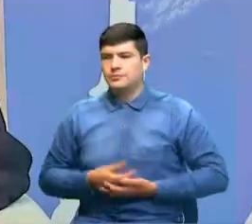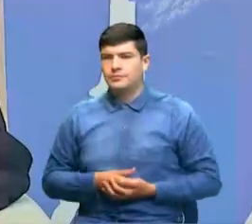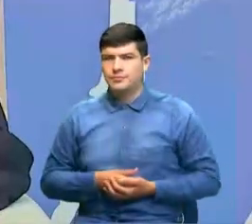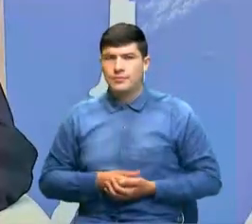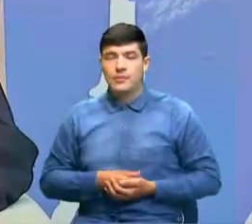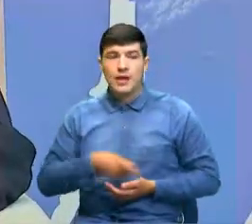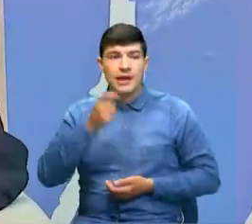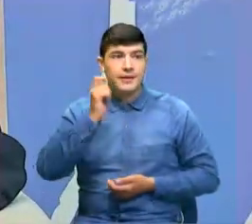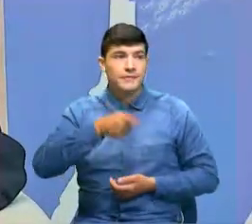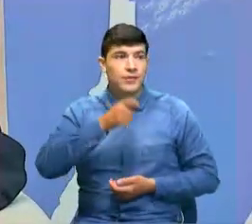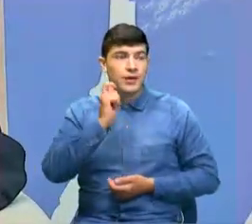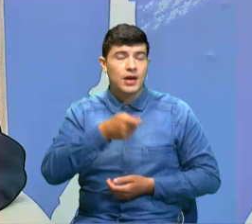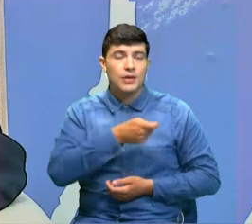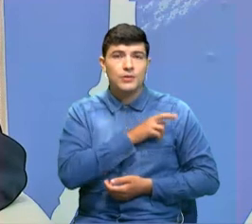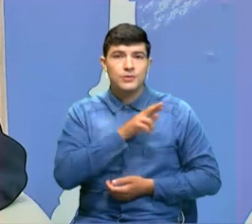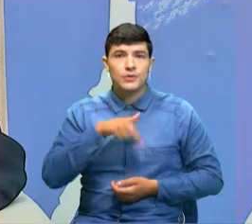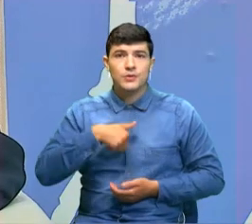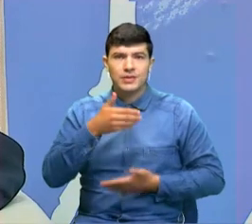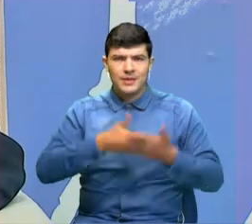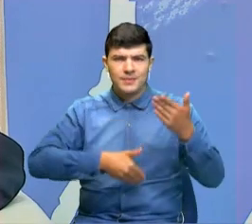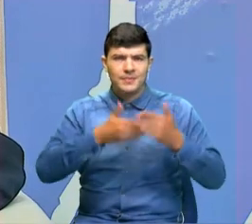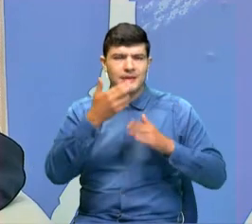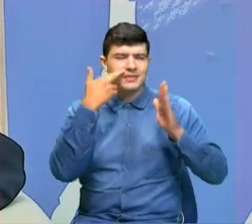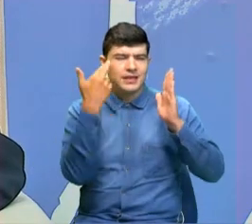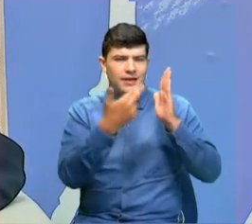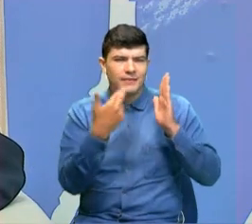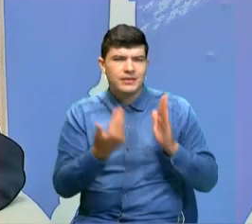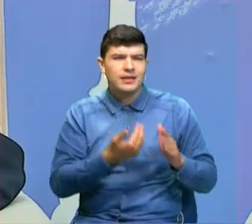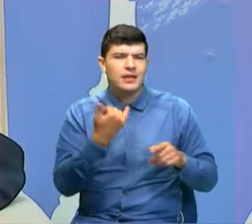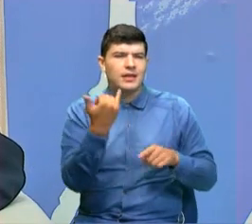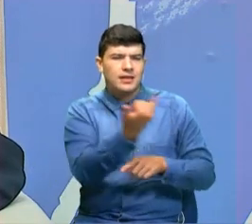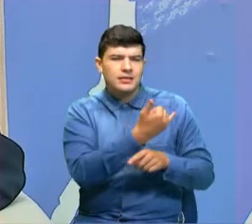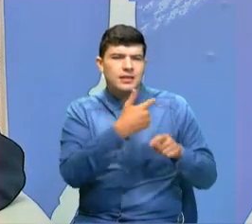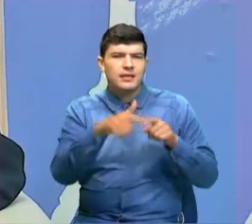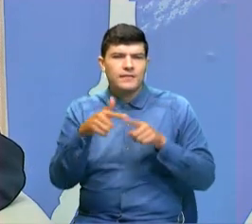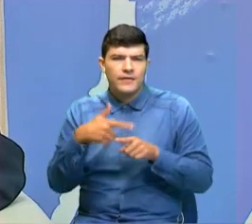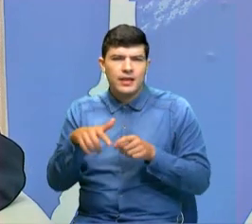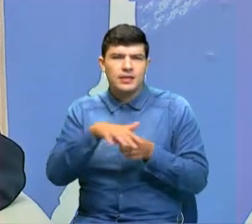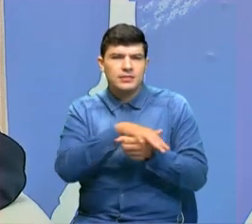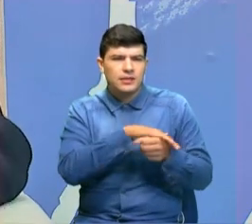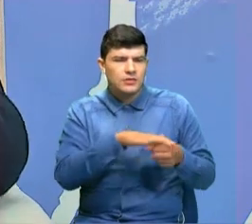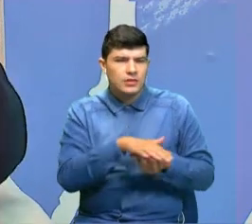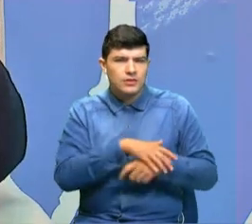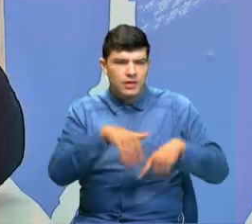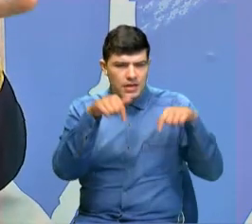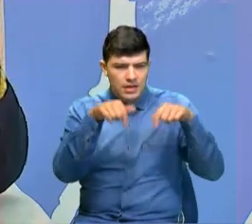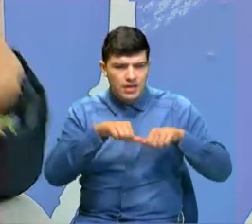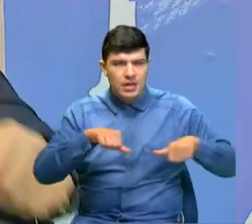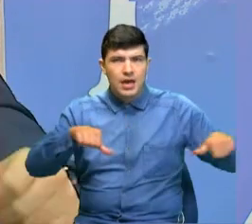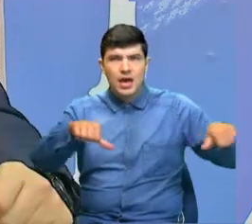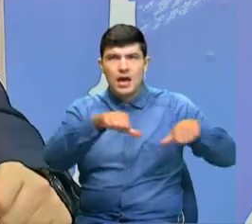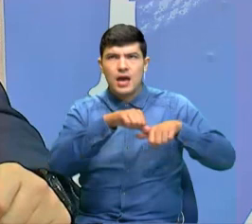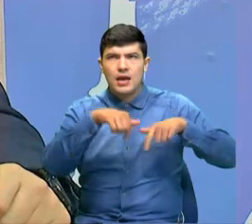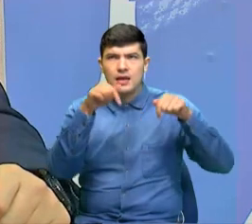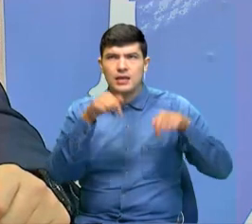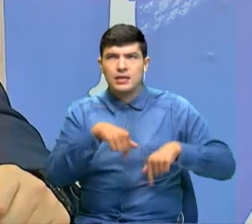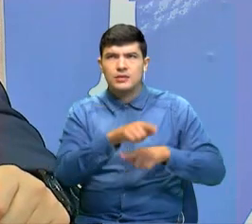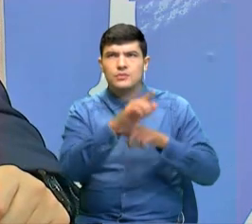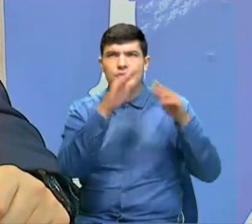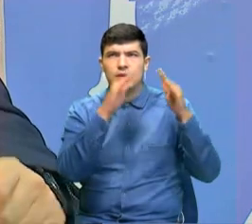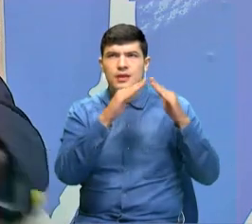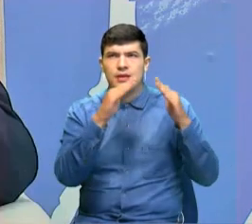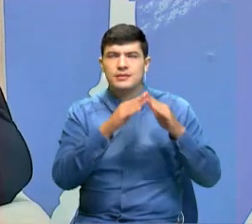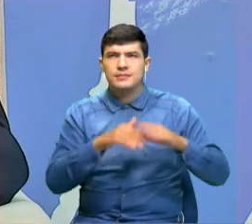Bueno, abogado, empezamos a revisar entonces estas situaciones que se presentan en este tipo de